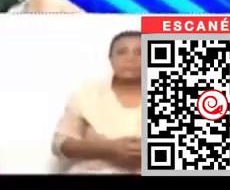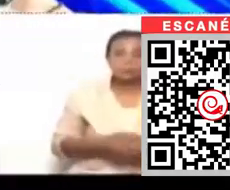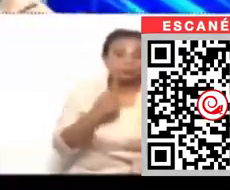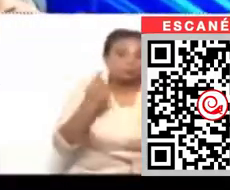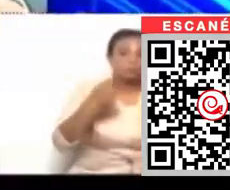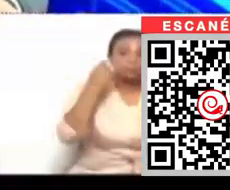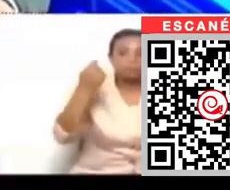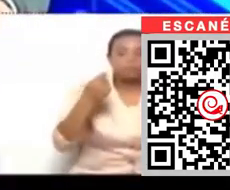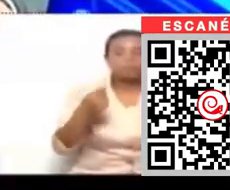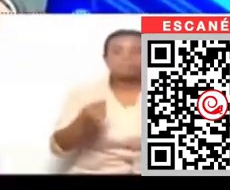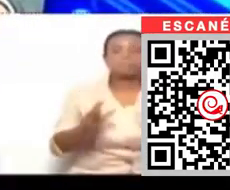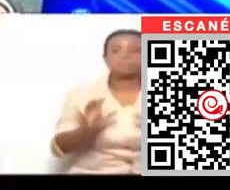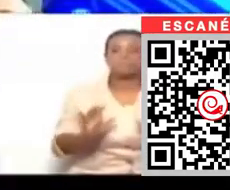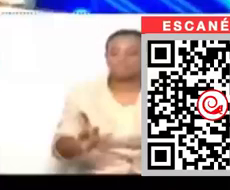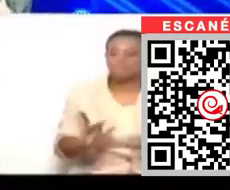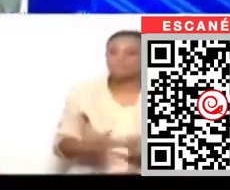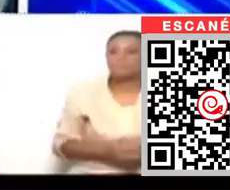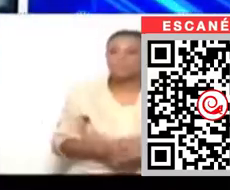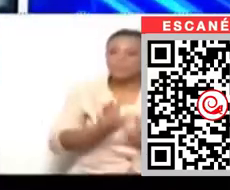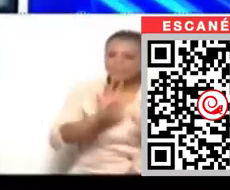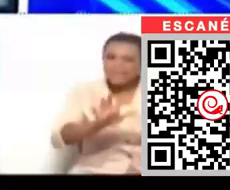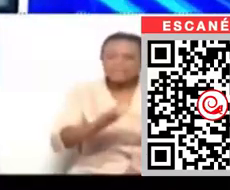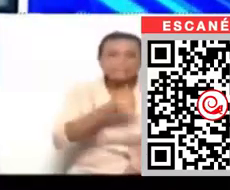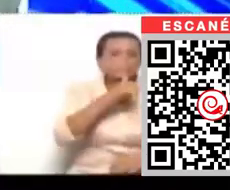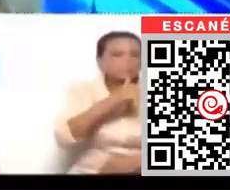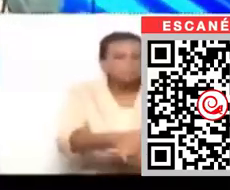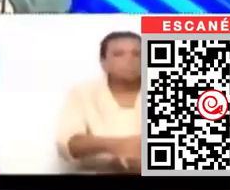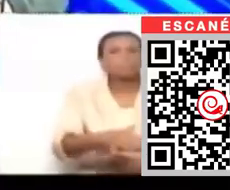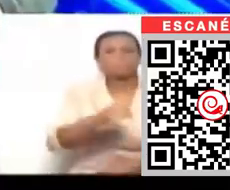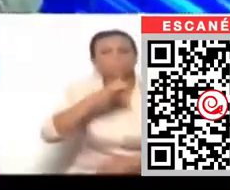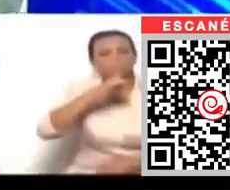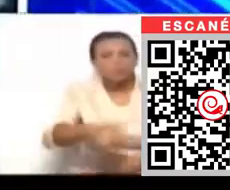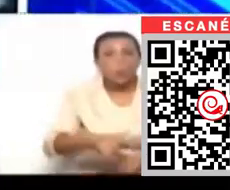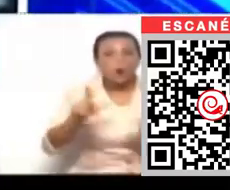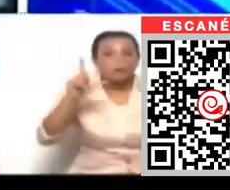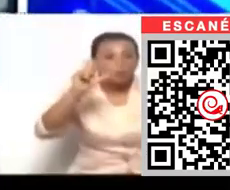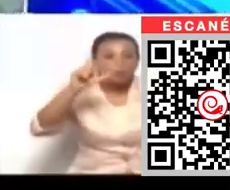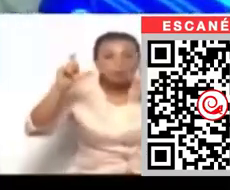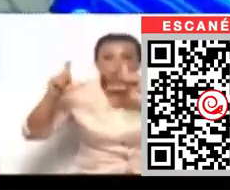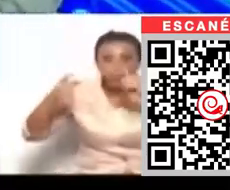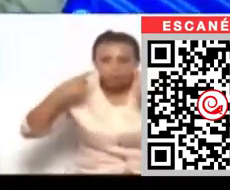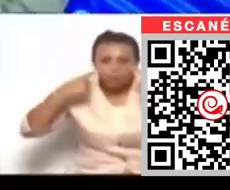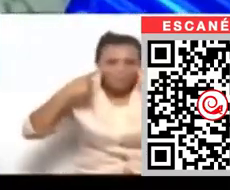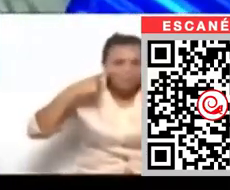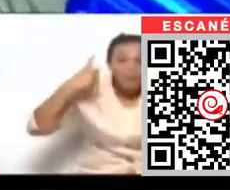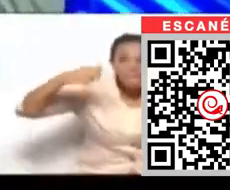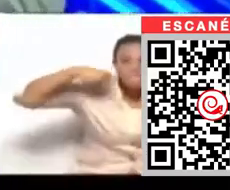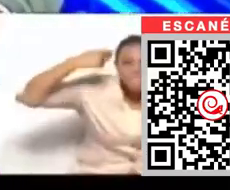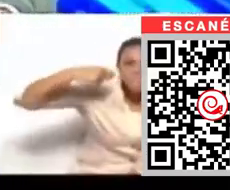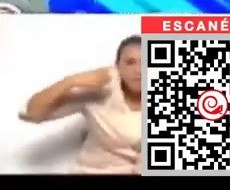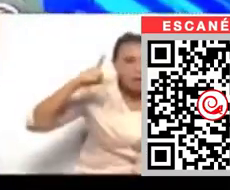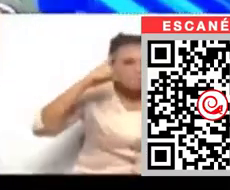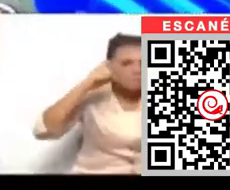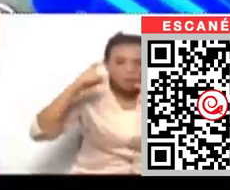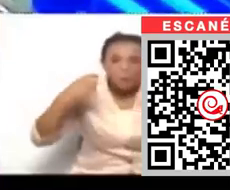público y notorio. Y así lo denunciamos con fotografías, videos,